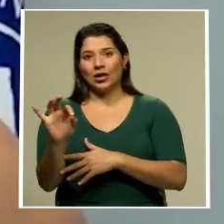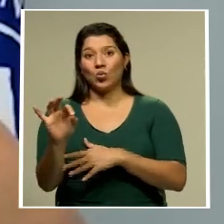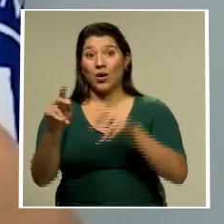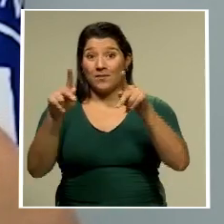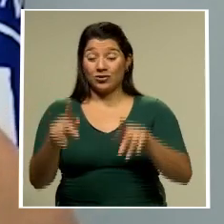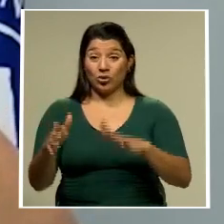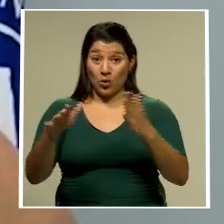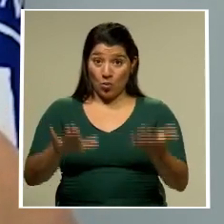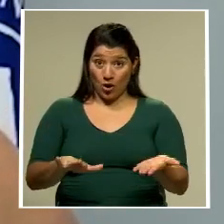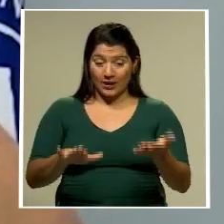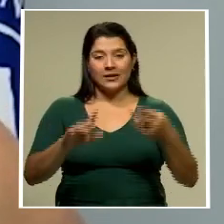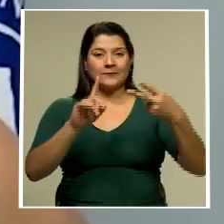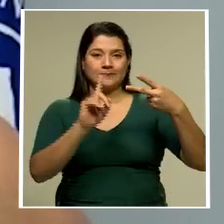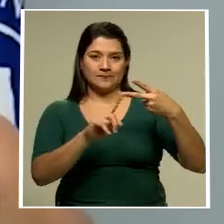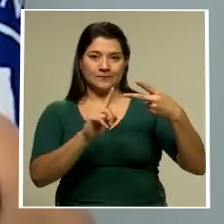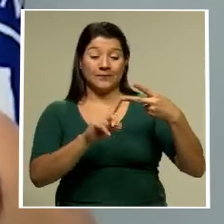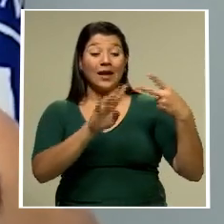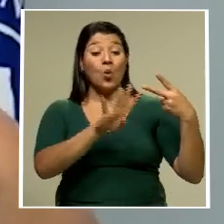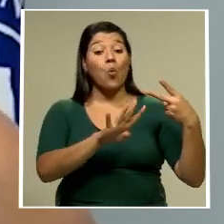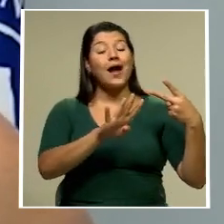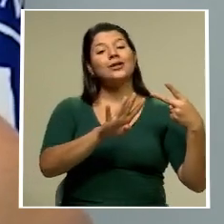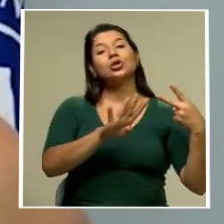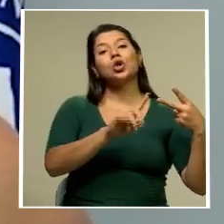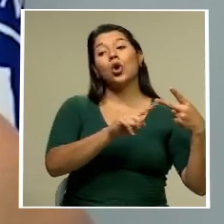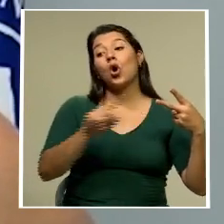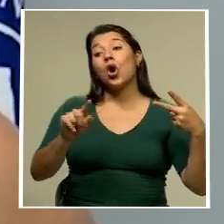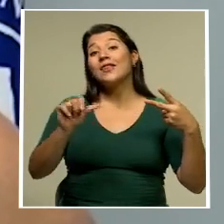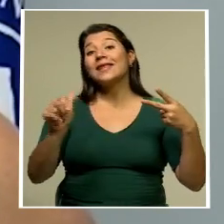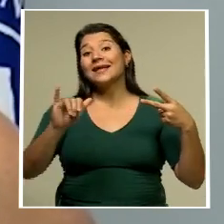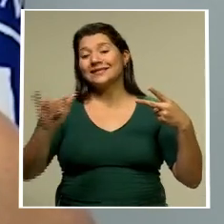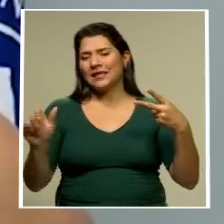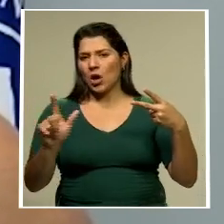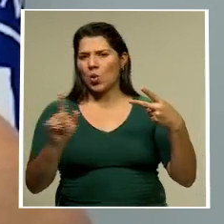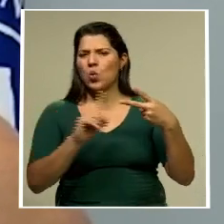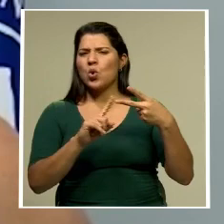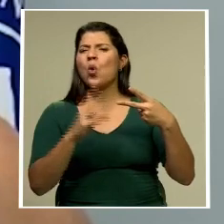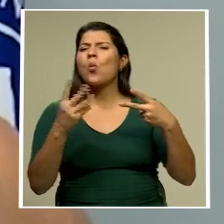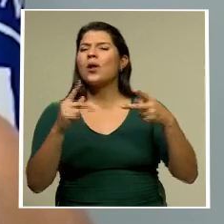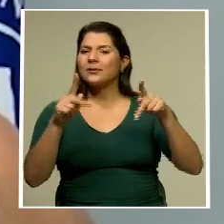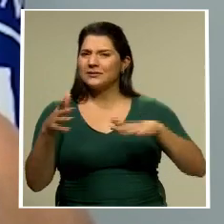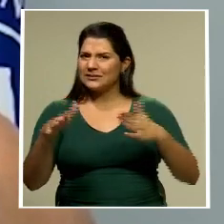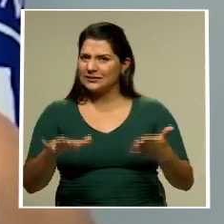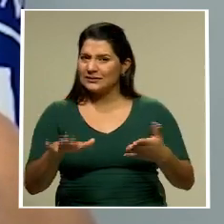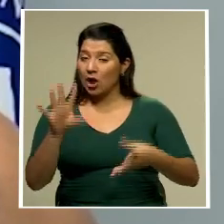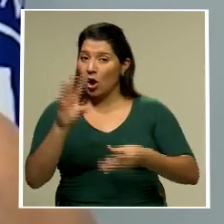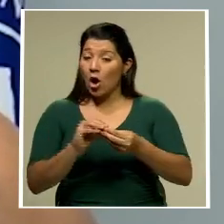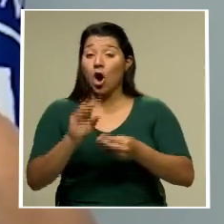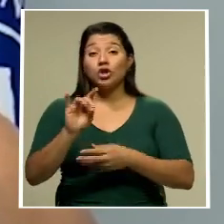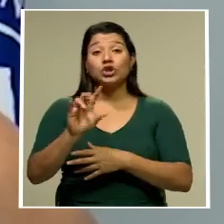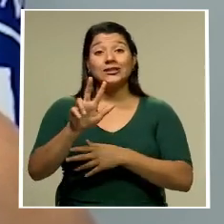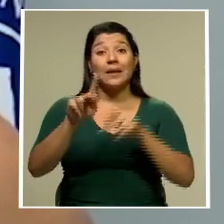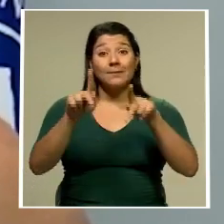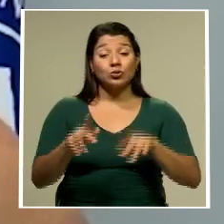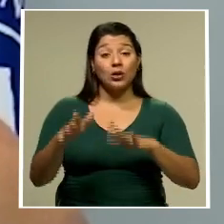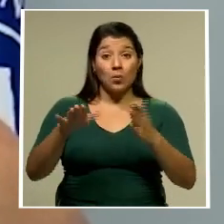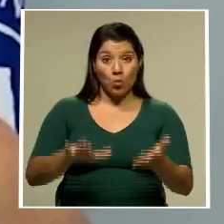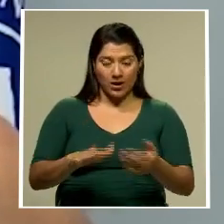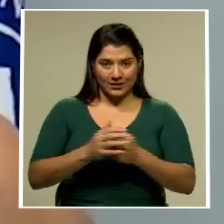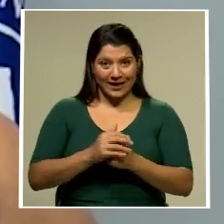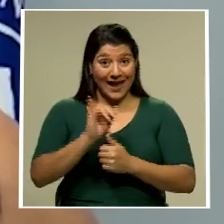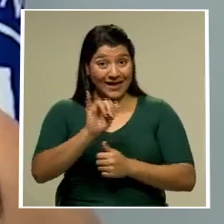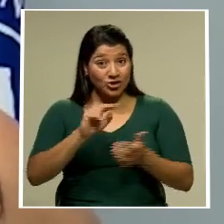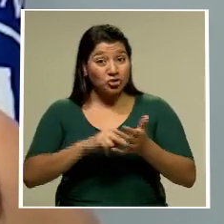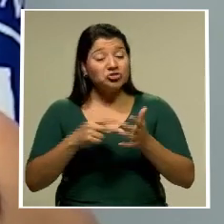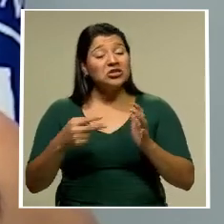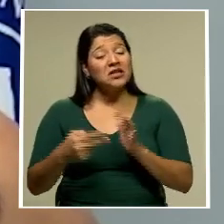decesos, mientras que del 4 al 10 de julio sumamos un total de 83 muertes, lo que nos da